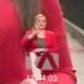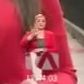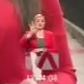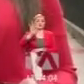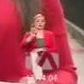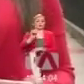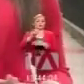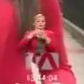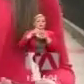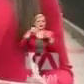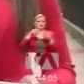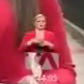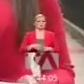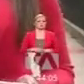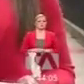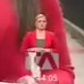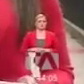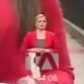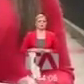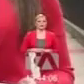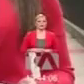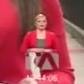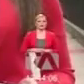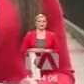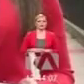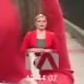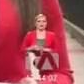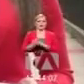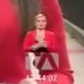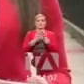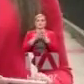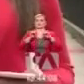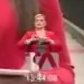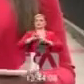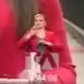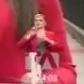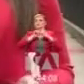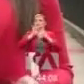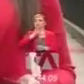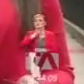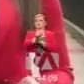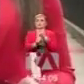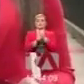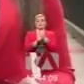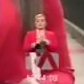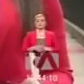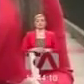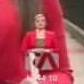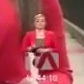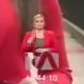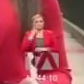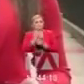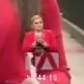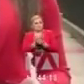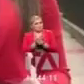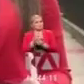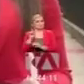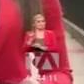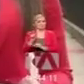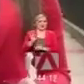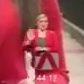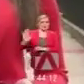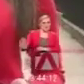$17,390. Ahora Vallejo podría enfrentar una pena privativa de libertad de 3 a 5 años, y si se demuestra que se dio algún tipo de